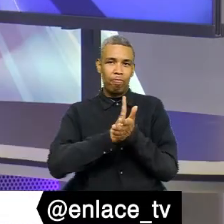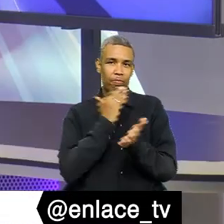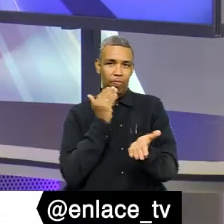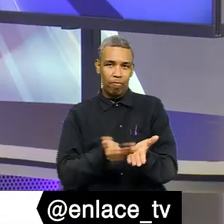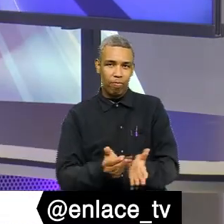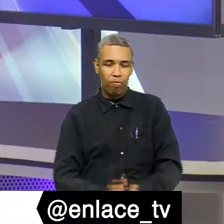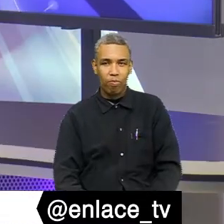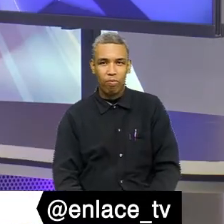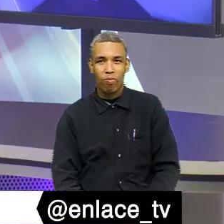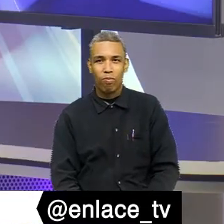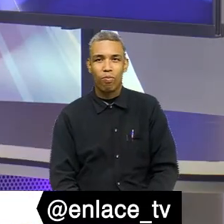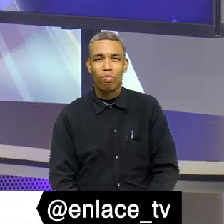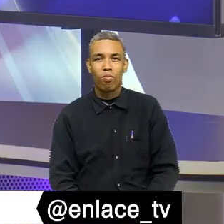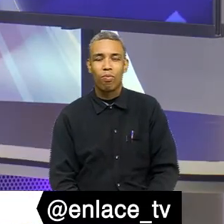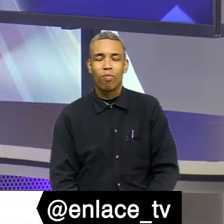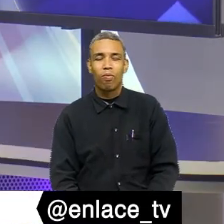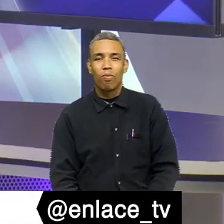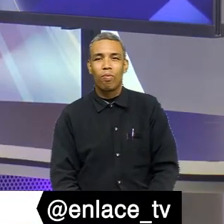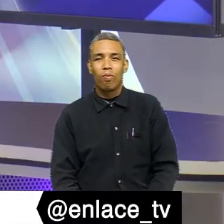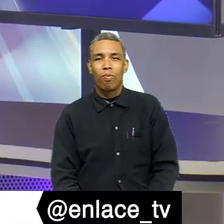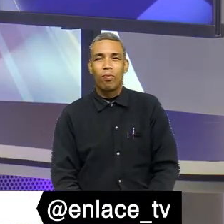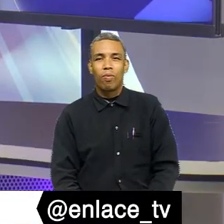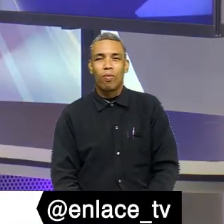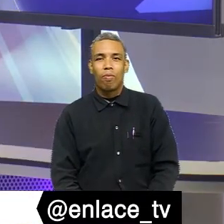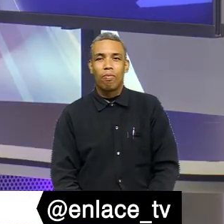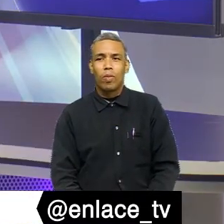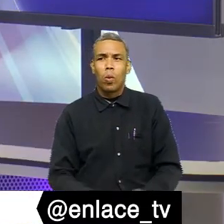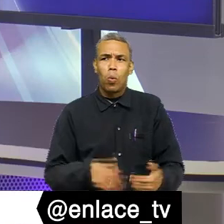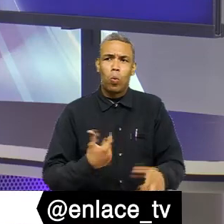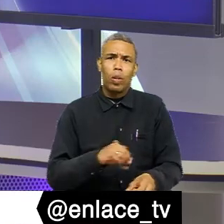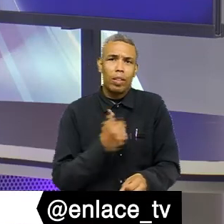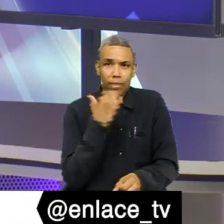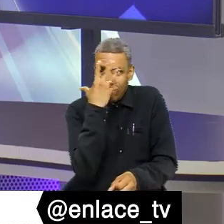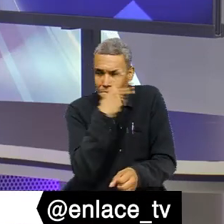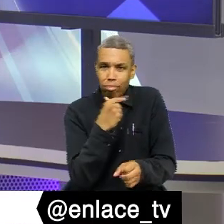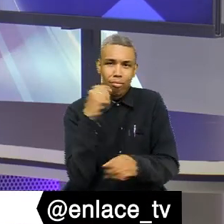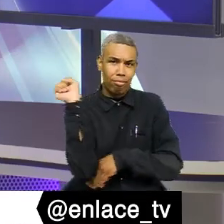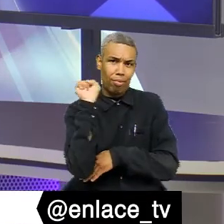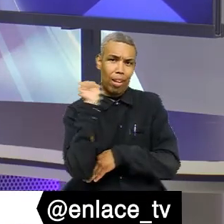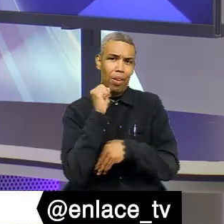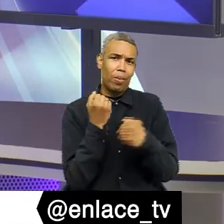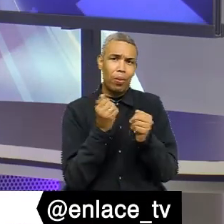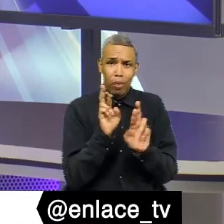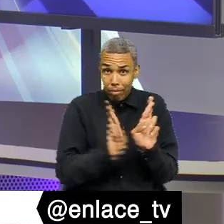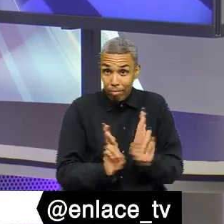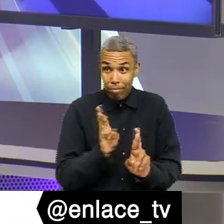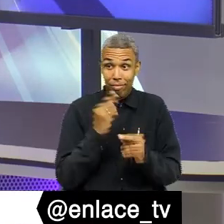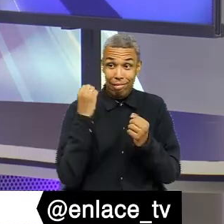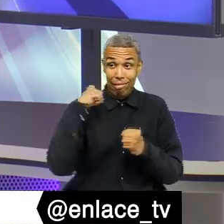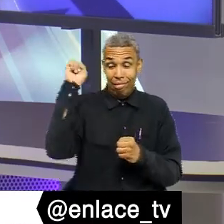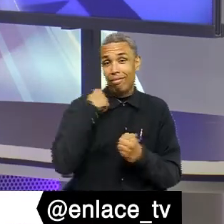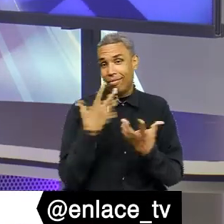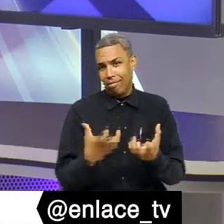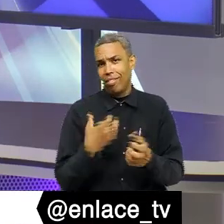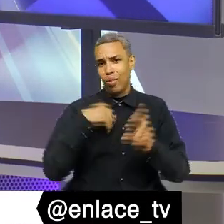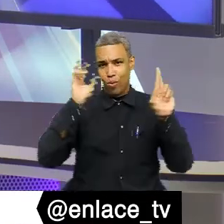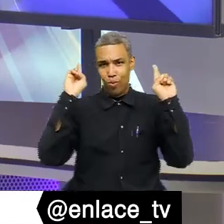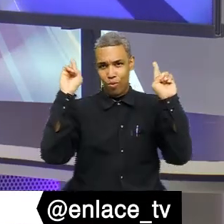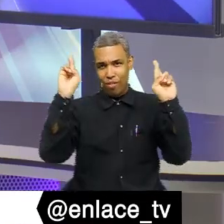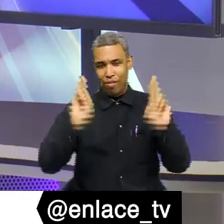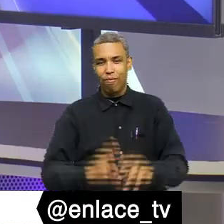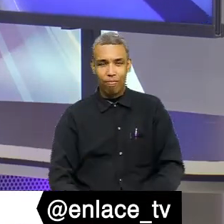comprar en Autoservicio La Quinta con ese carro tan bello que uno tiene la posibilidad de ganarse en cualquier momento? Así que estamos muy pendientes de la rifa de